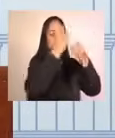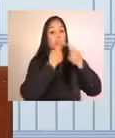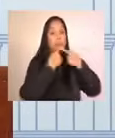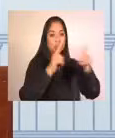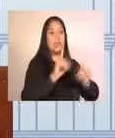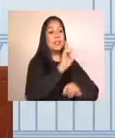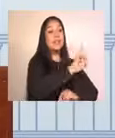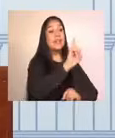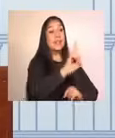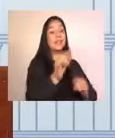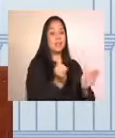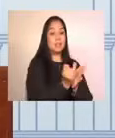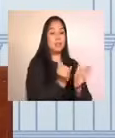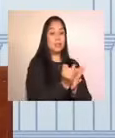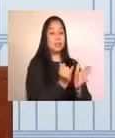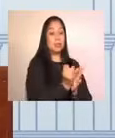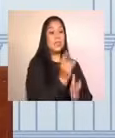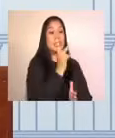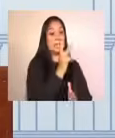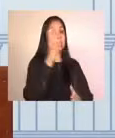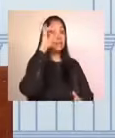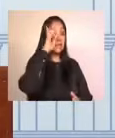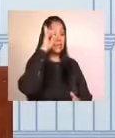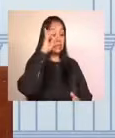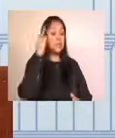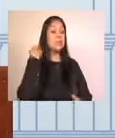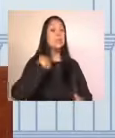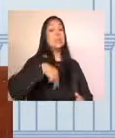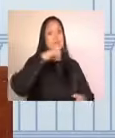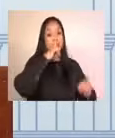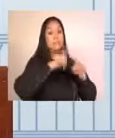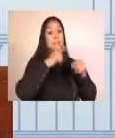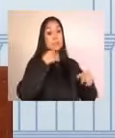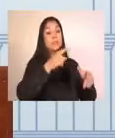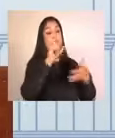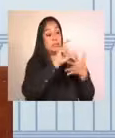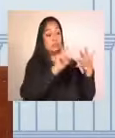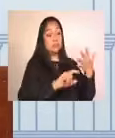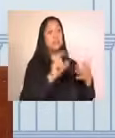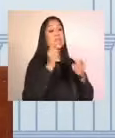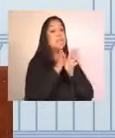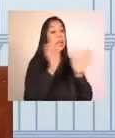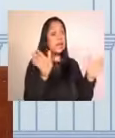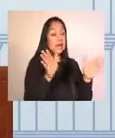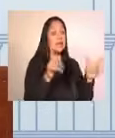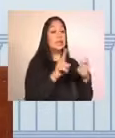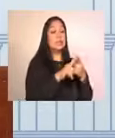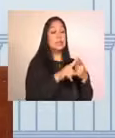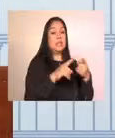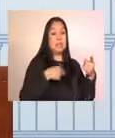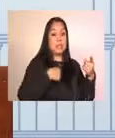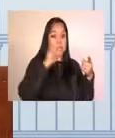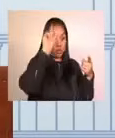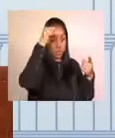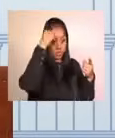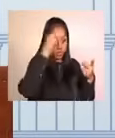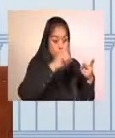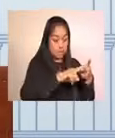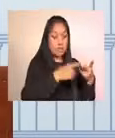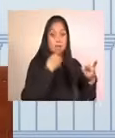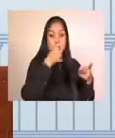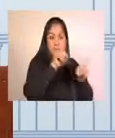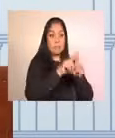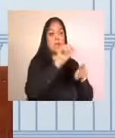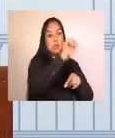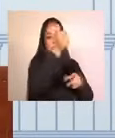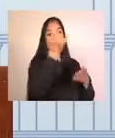las dependencias. Y recordemos, es una norma de carácter general, por lo tanto, aplica al organismo ejecutivo como a las demás